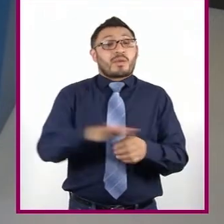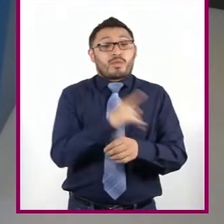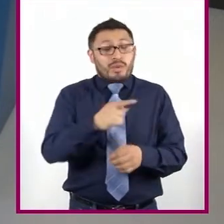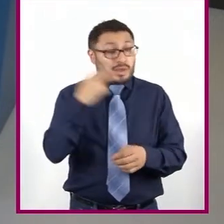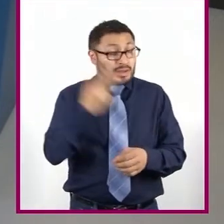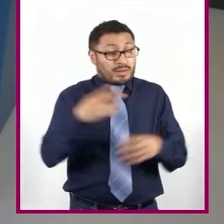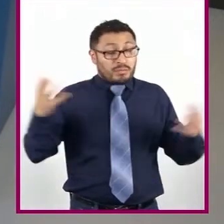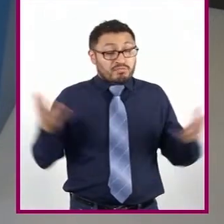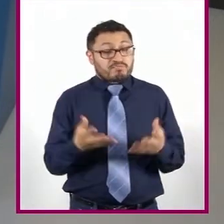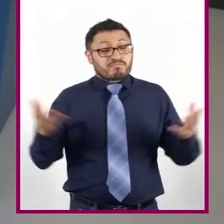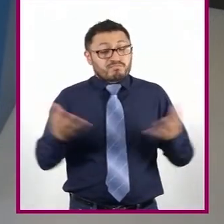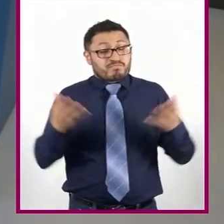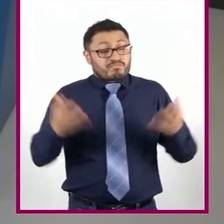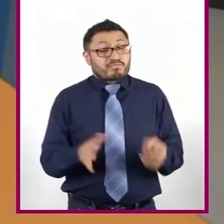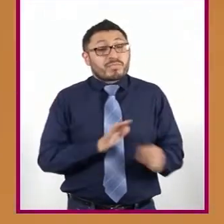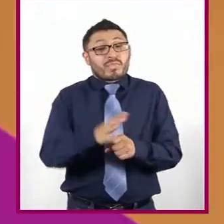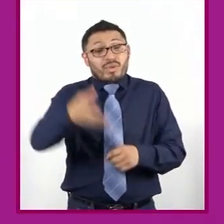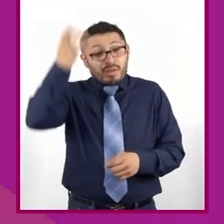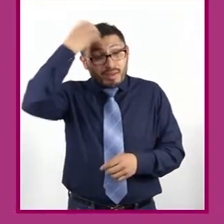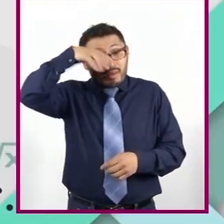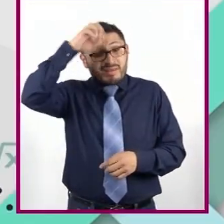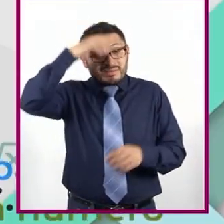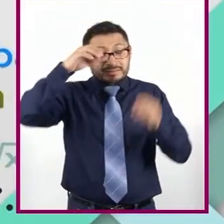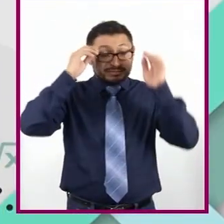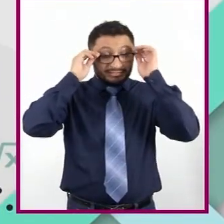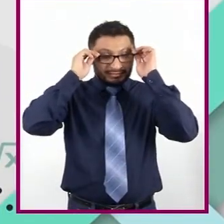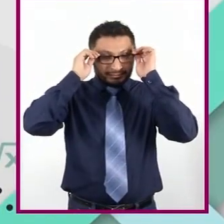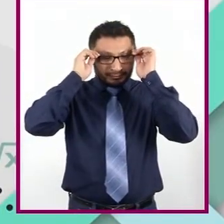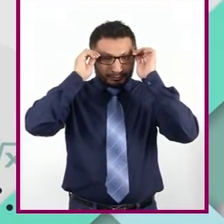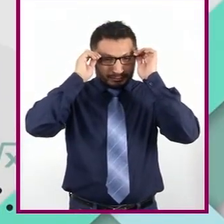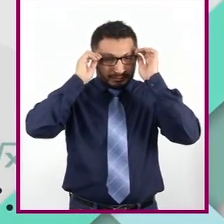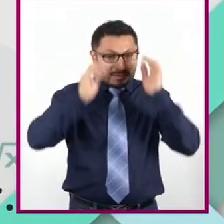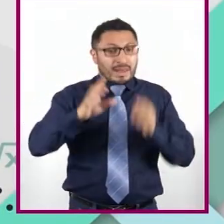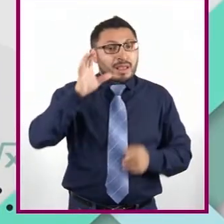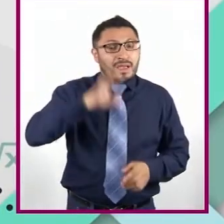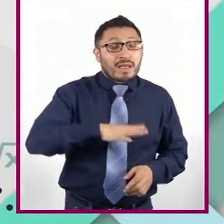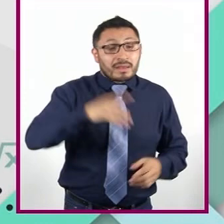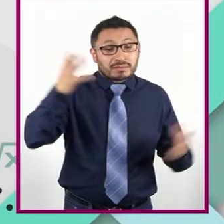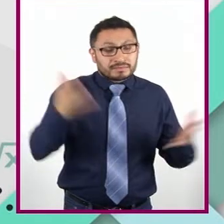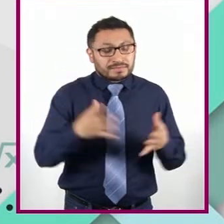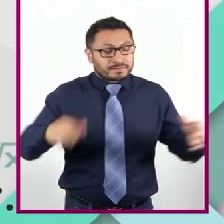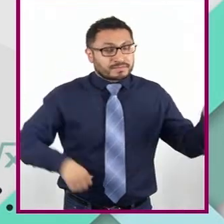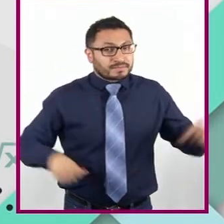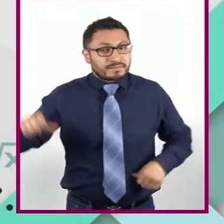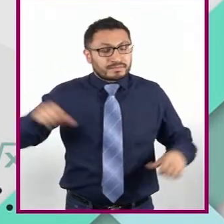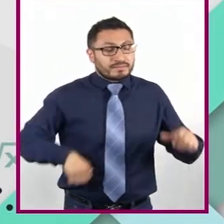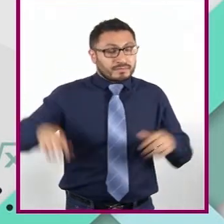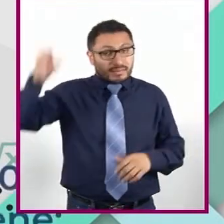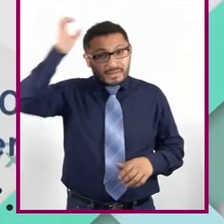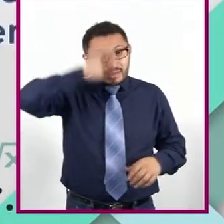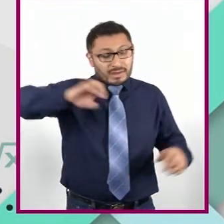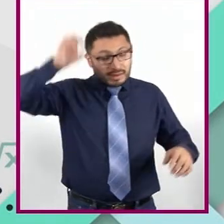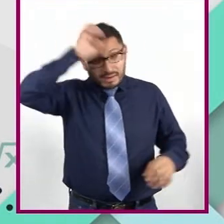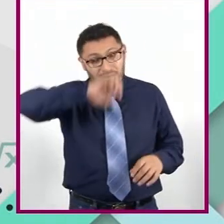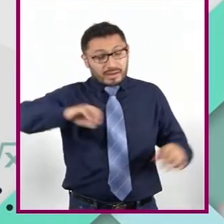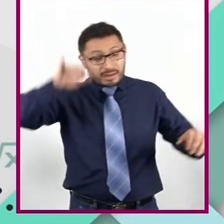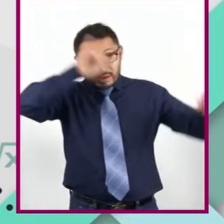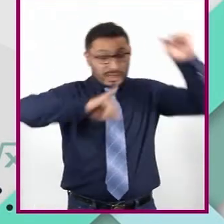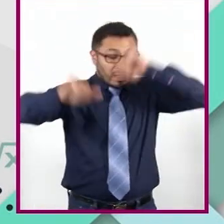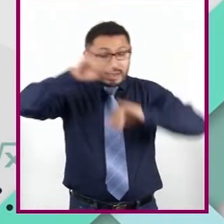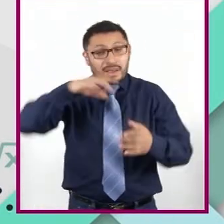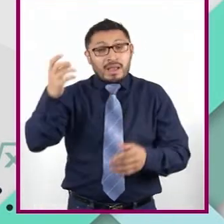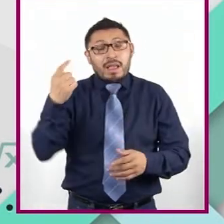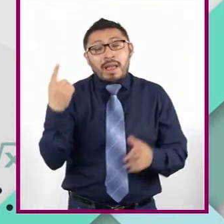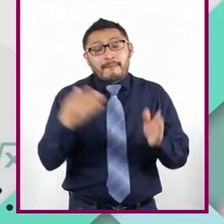la realización del experimento. Tenemos que, al realizar el experimento y lanzar 1000 veces